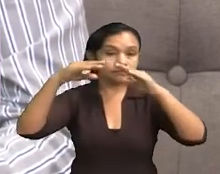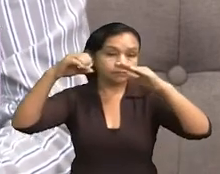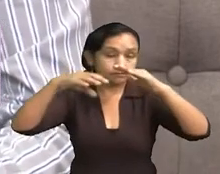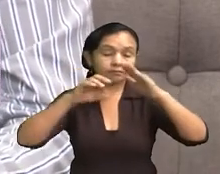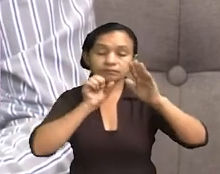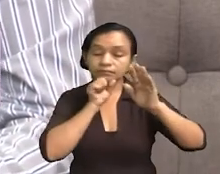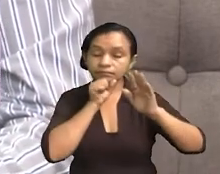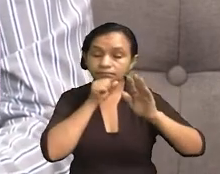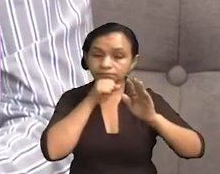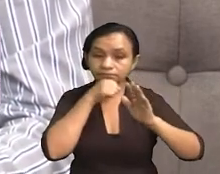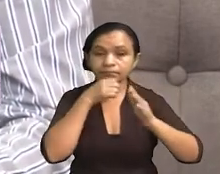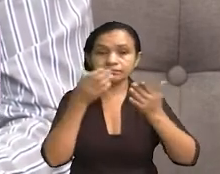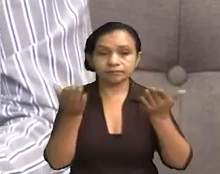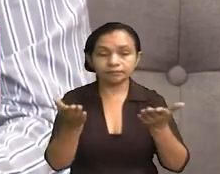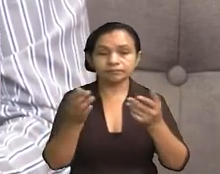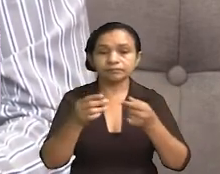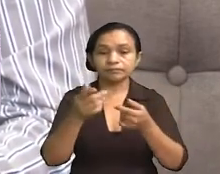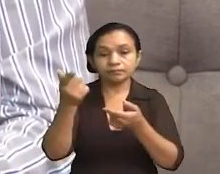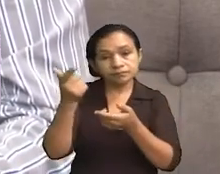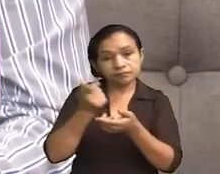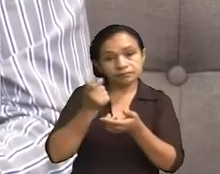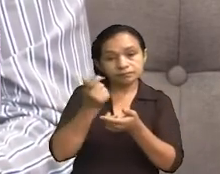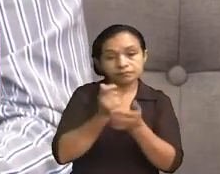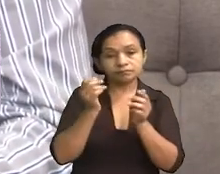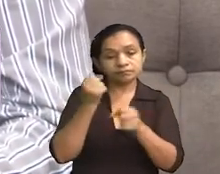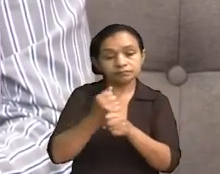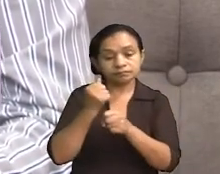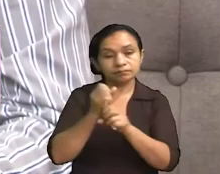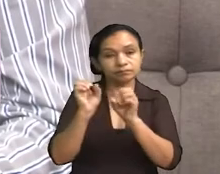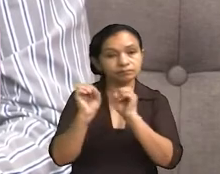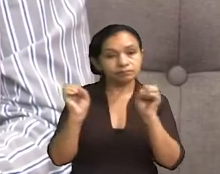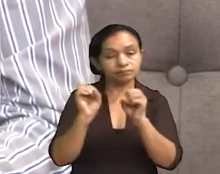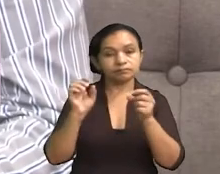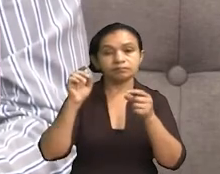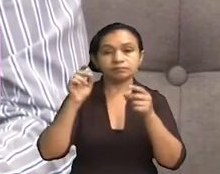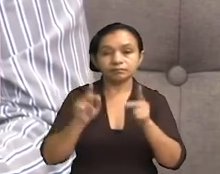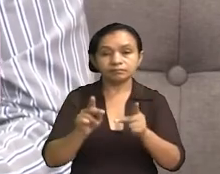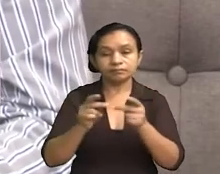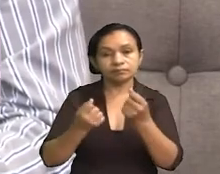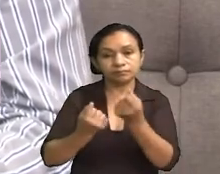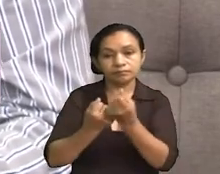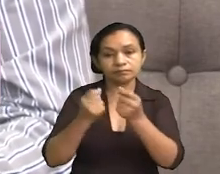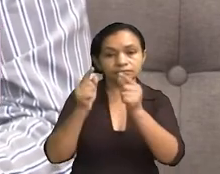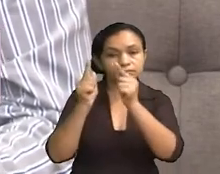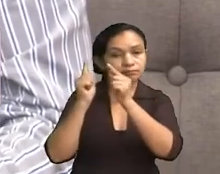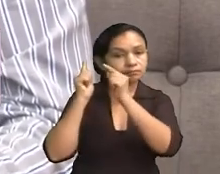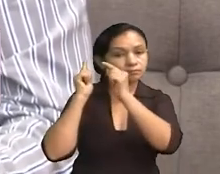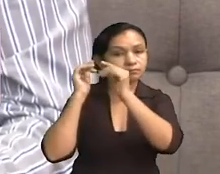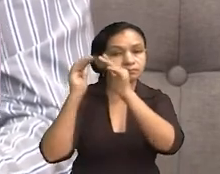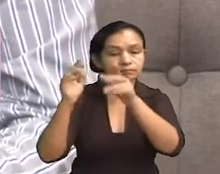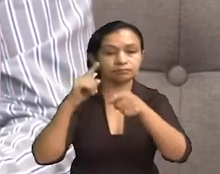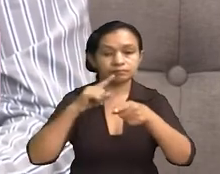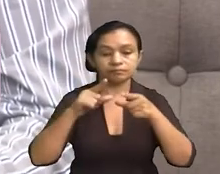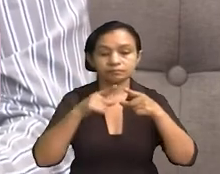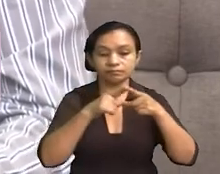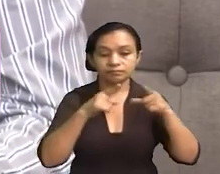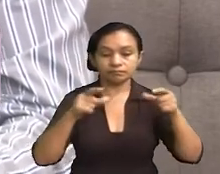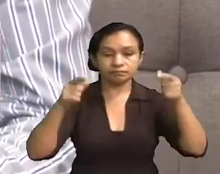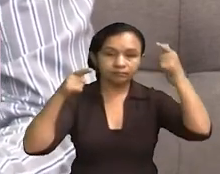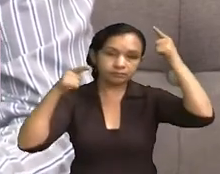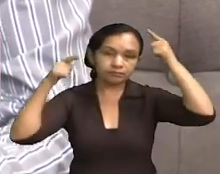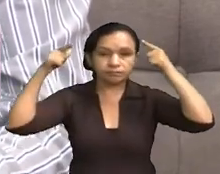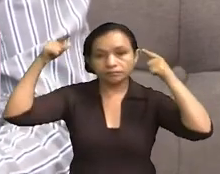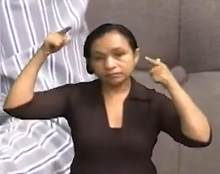jubilados. Se viene asegurando también los subsidios para el transporte, Managua, Ciudad Sandino y